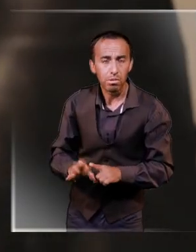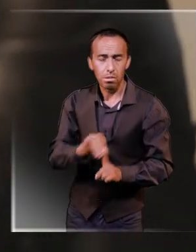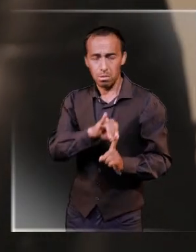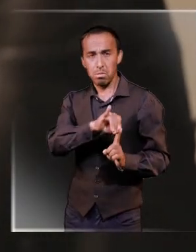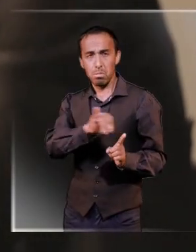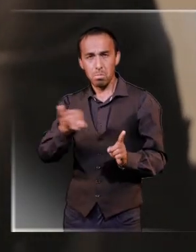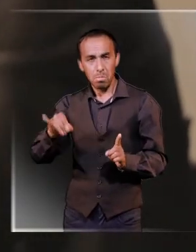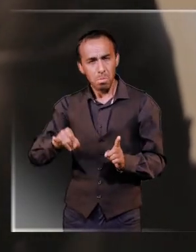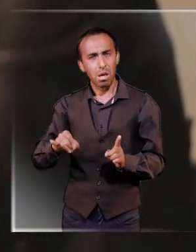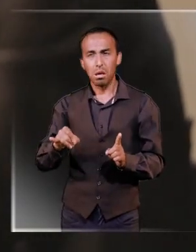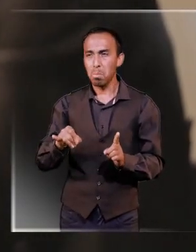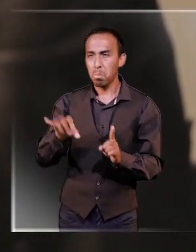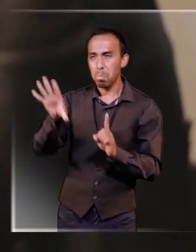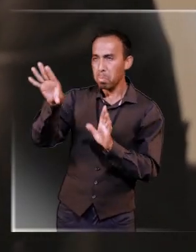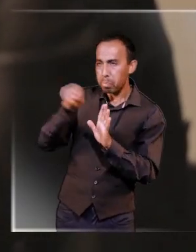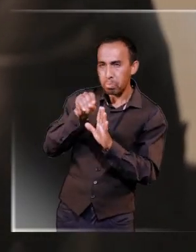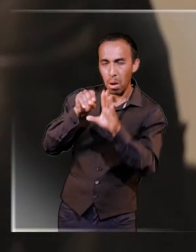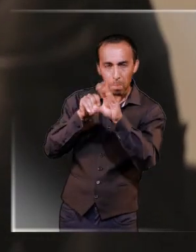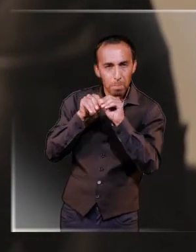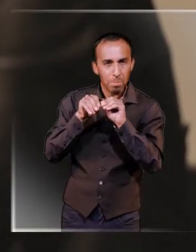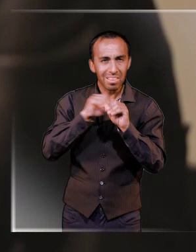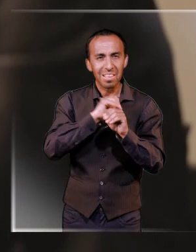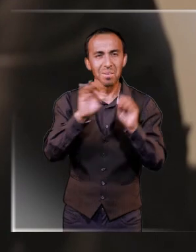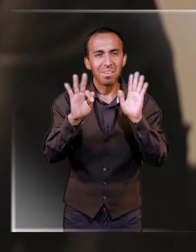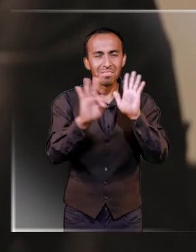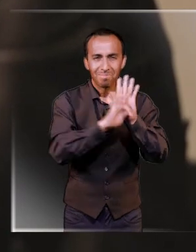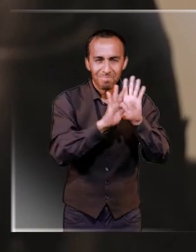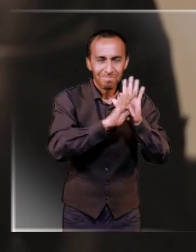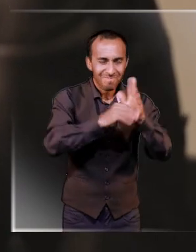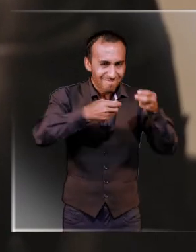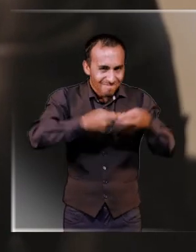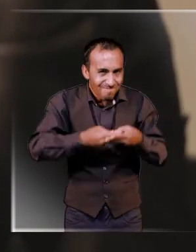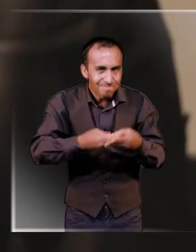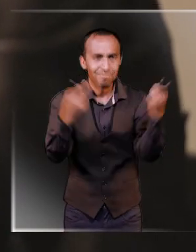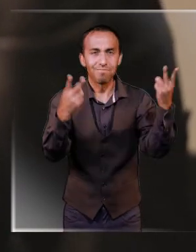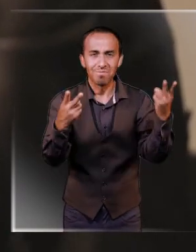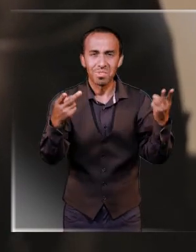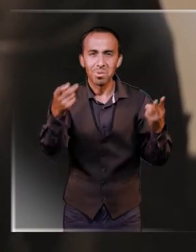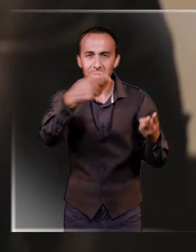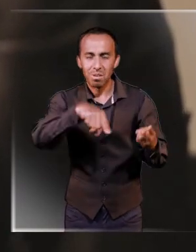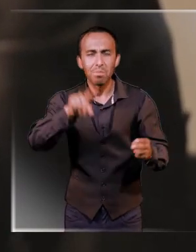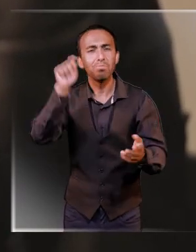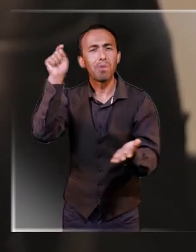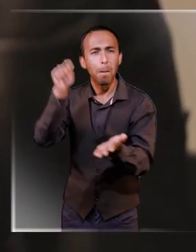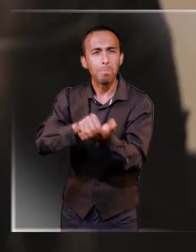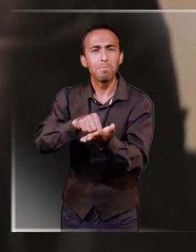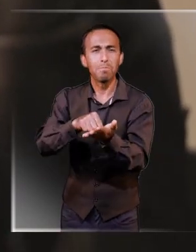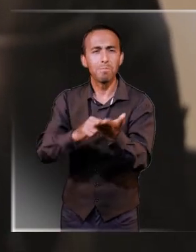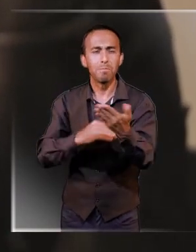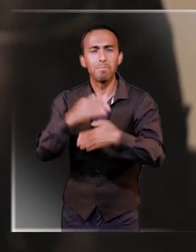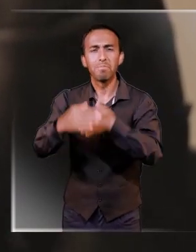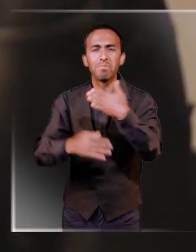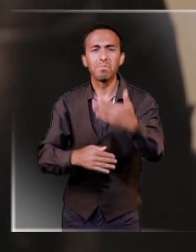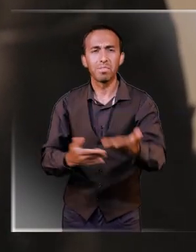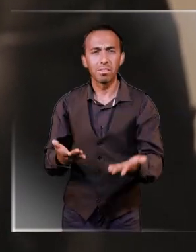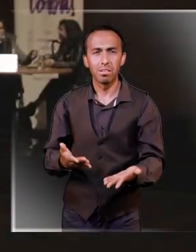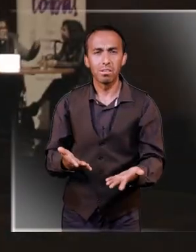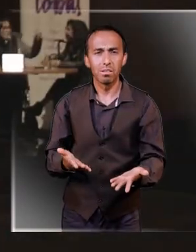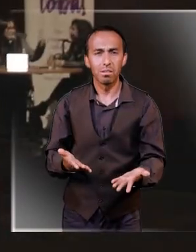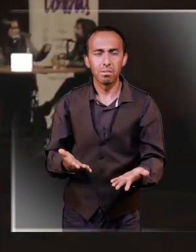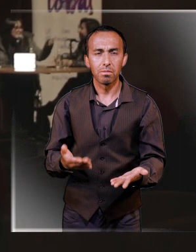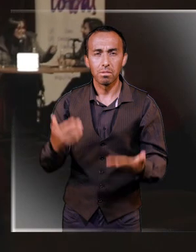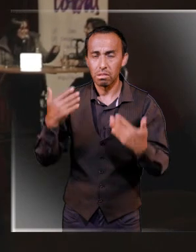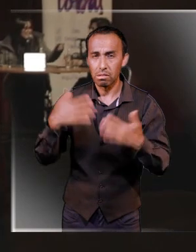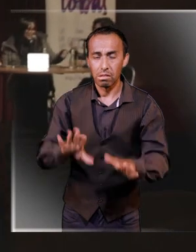vivo. Esto después se transformó en un podcast. Y después lo vamos a difundir por redes sociales y ustedes van a poder ponerle play a este programa que vamos a hacer.